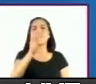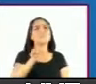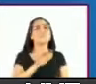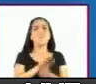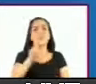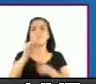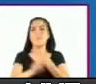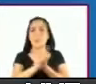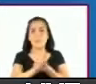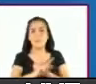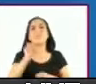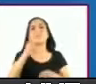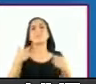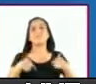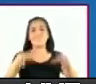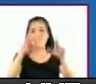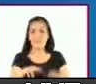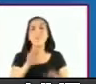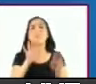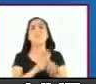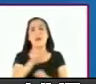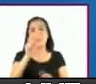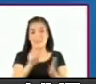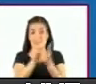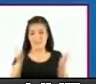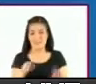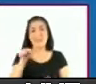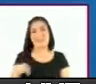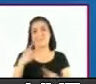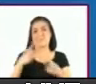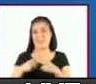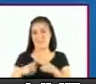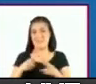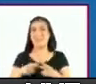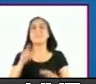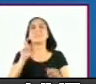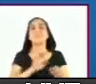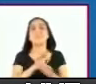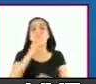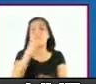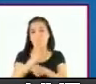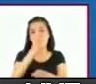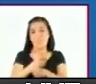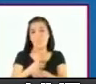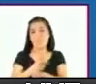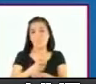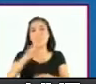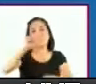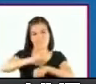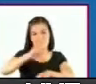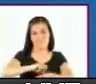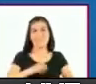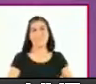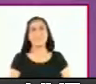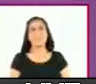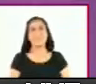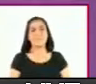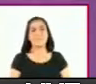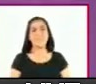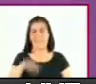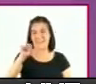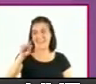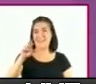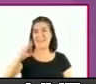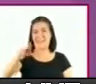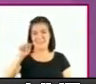siguiente situación que nos presenta en un libro de texto de matemáticas correspondiente a segundo grado de secundaria.